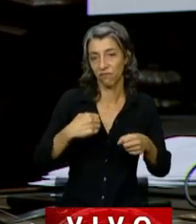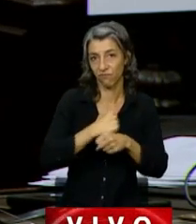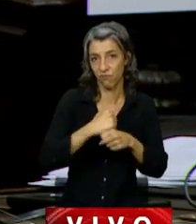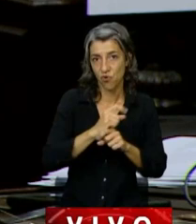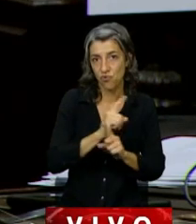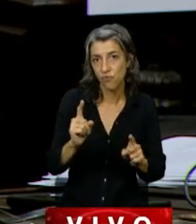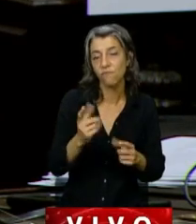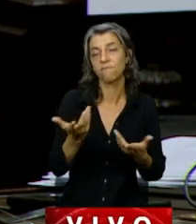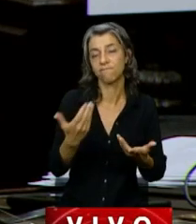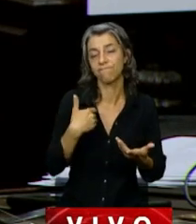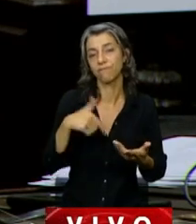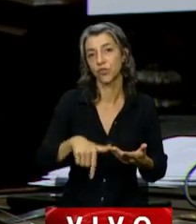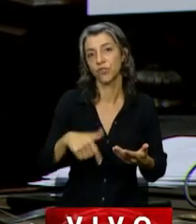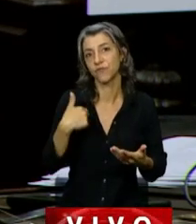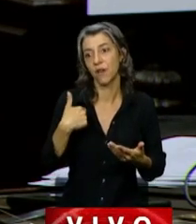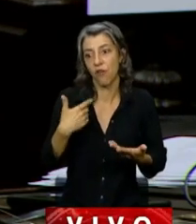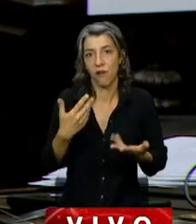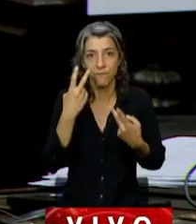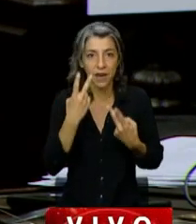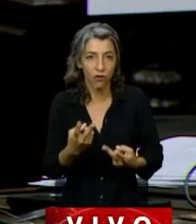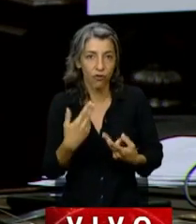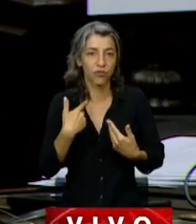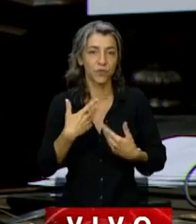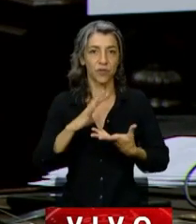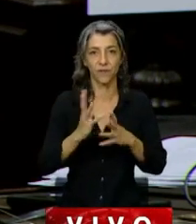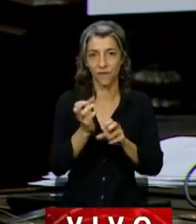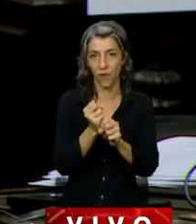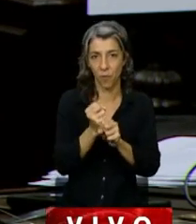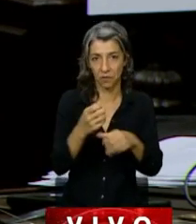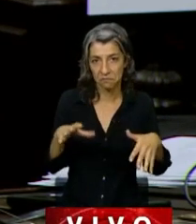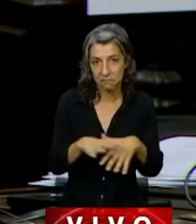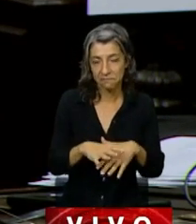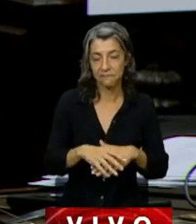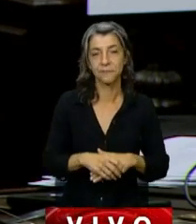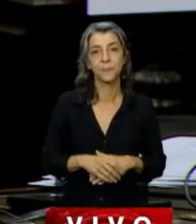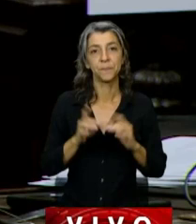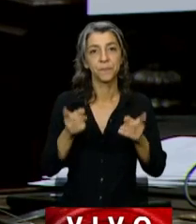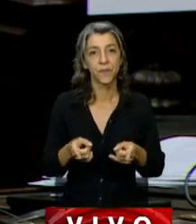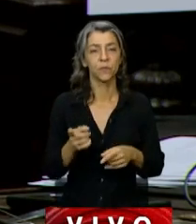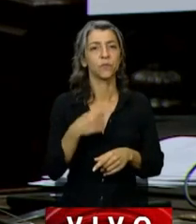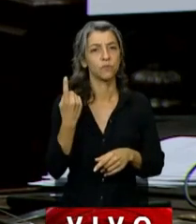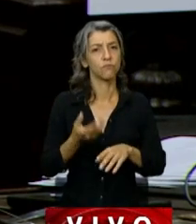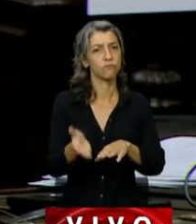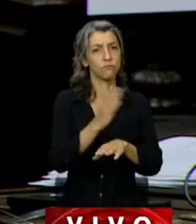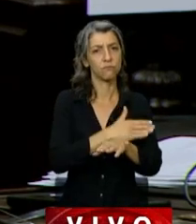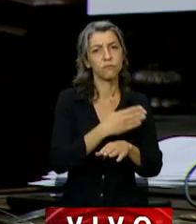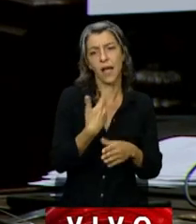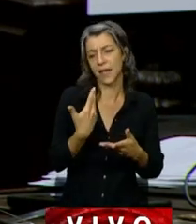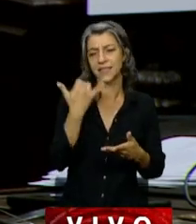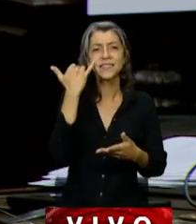cual vaya ese reconocimiento. También, y esto también se ha hablado mucho durante este día,